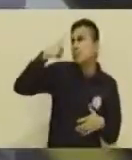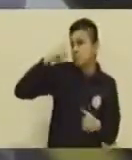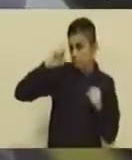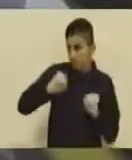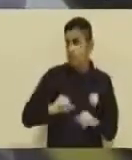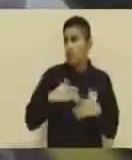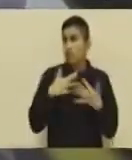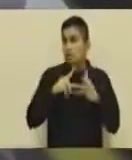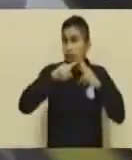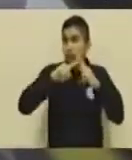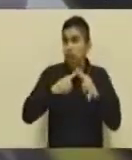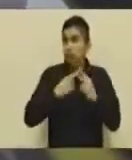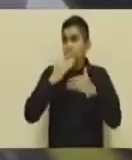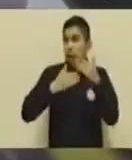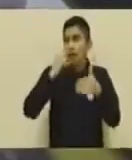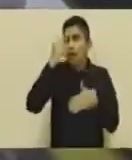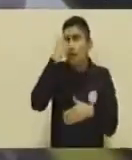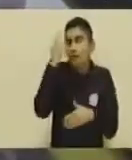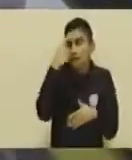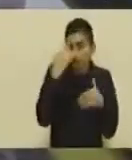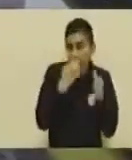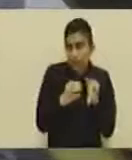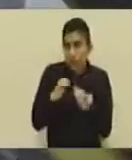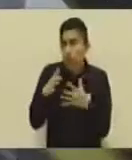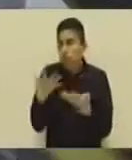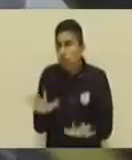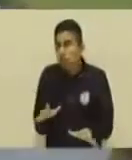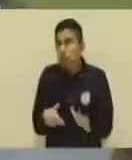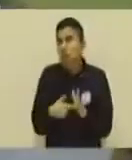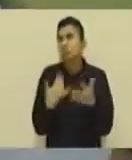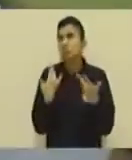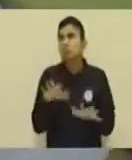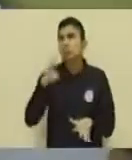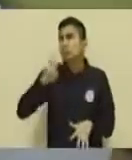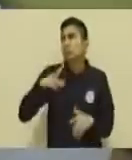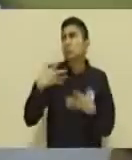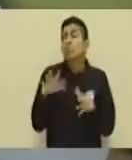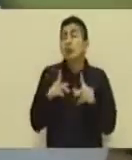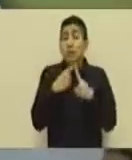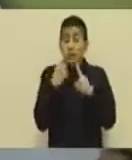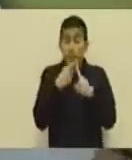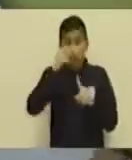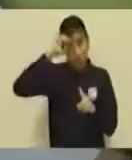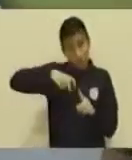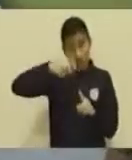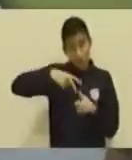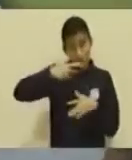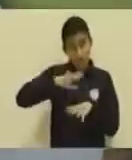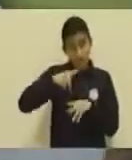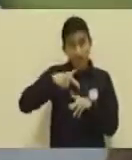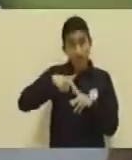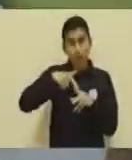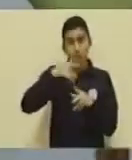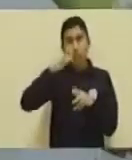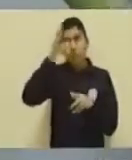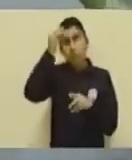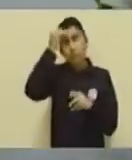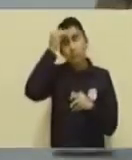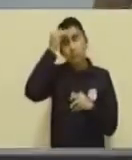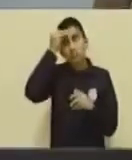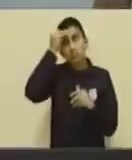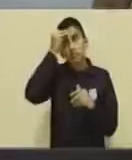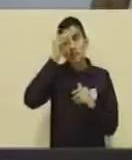para poder trabajar lo que se denomina la estructura de Lewis? Primero que nada, pues vamos a tomar referencia de